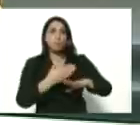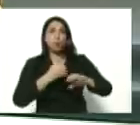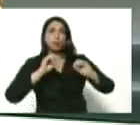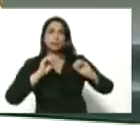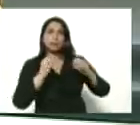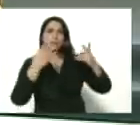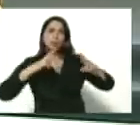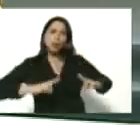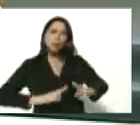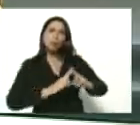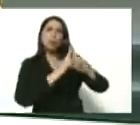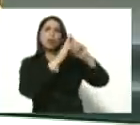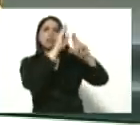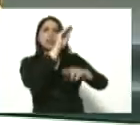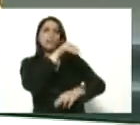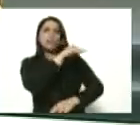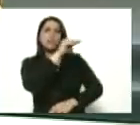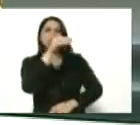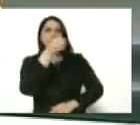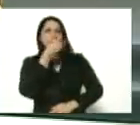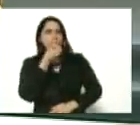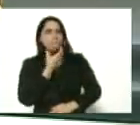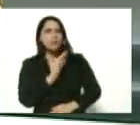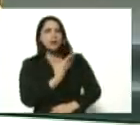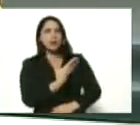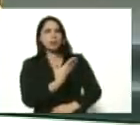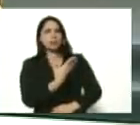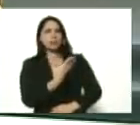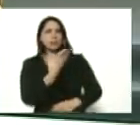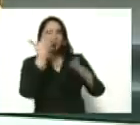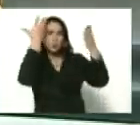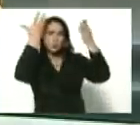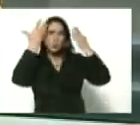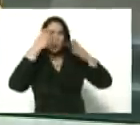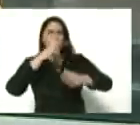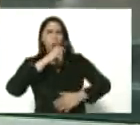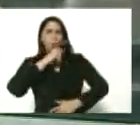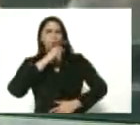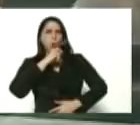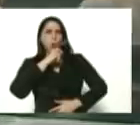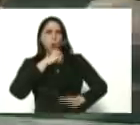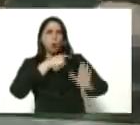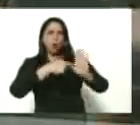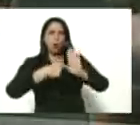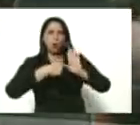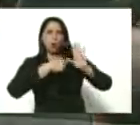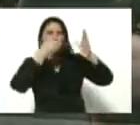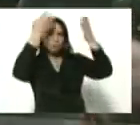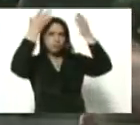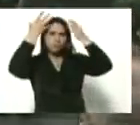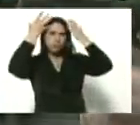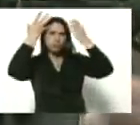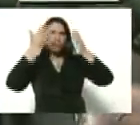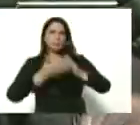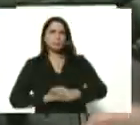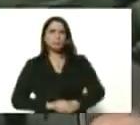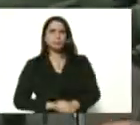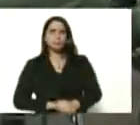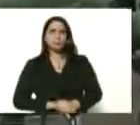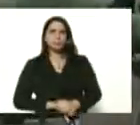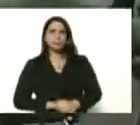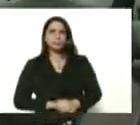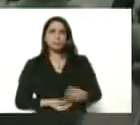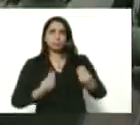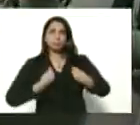al encuentro con bendiciones de bien. Corona de oro fino has puesto sobre su cabeza. Vida te